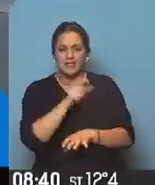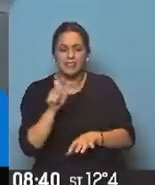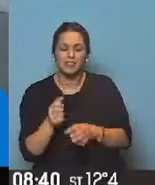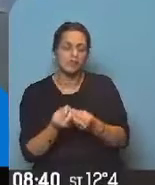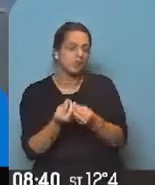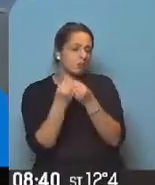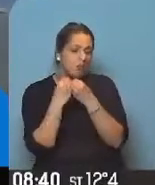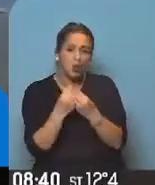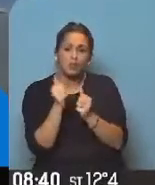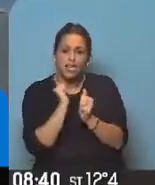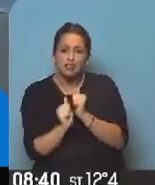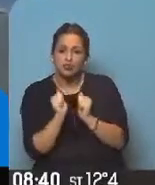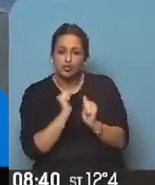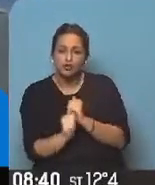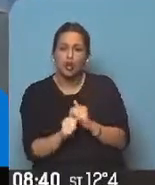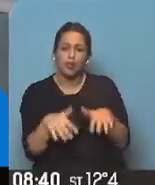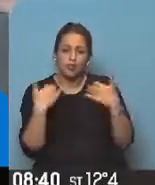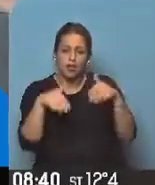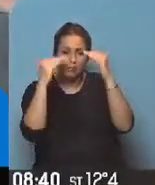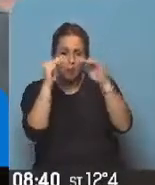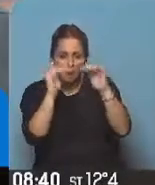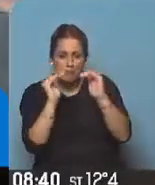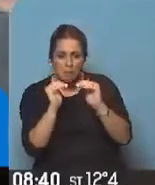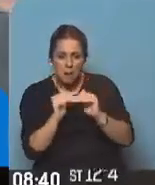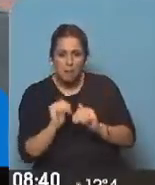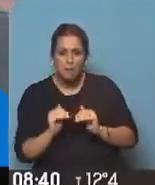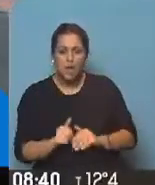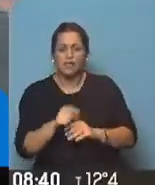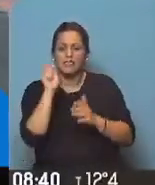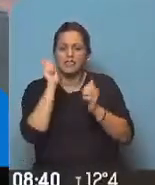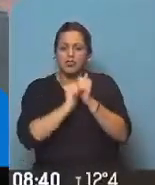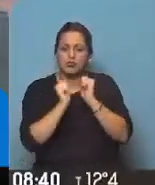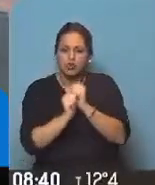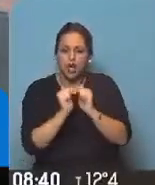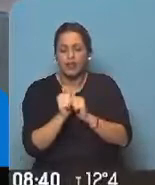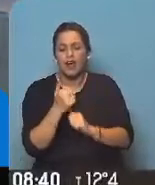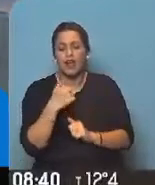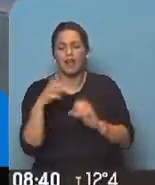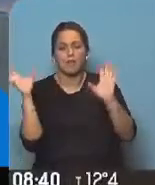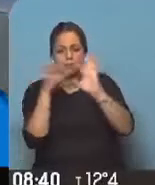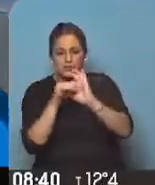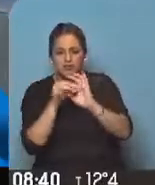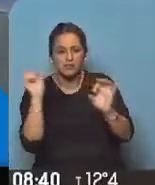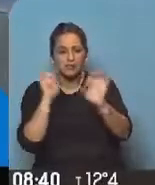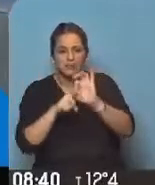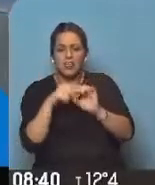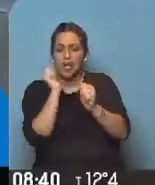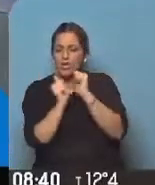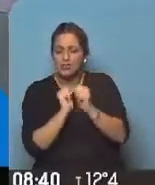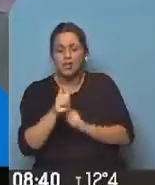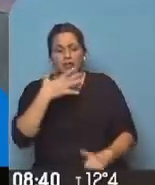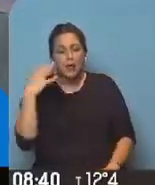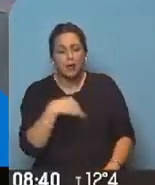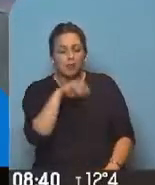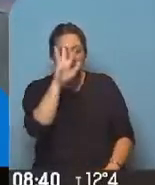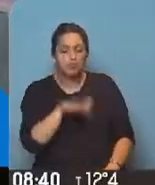de historias esto de nada posteo de personas que siguen a estas ser grises en las redes son historias y su hijo